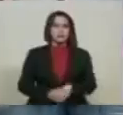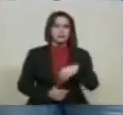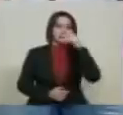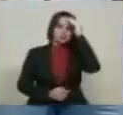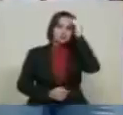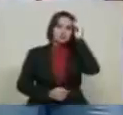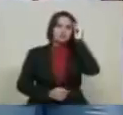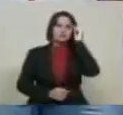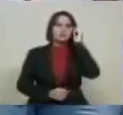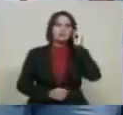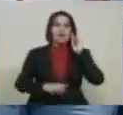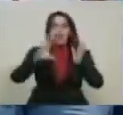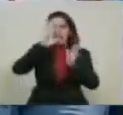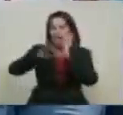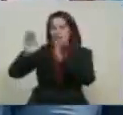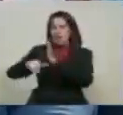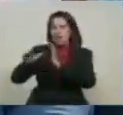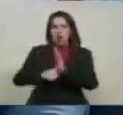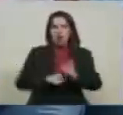ladrones.